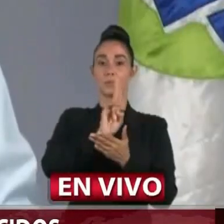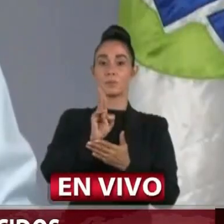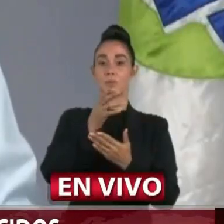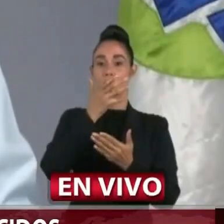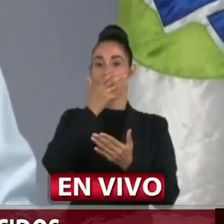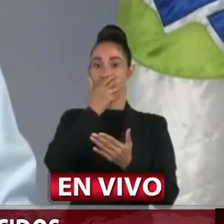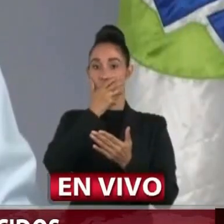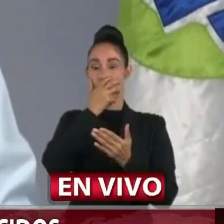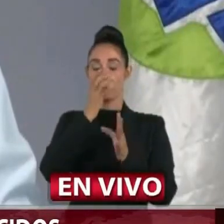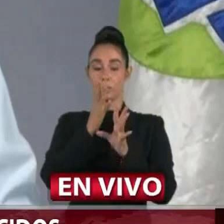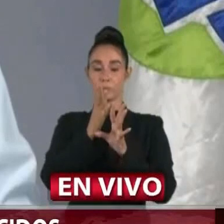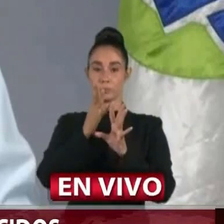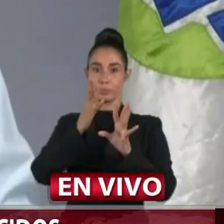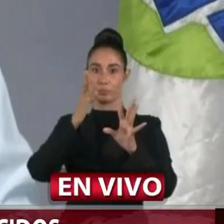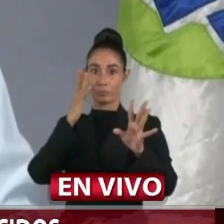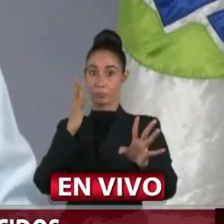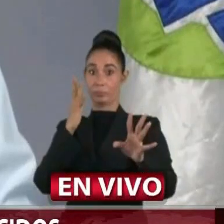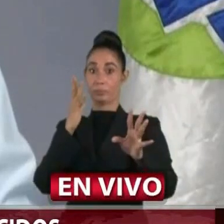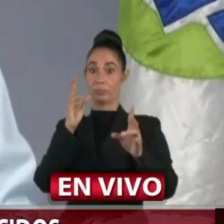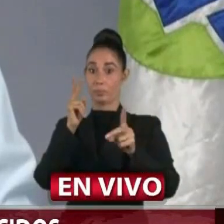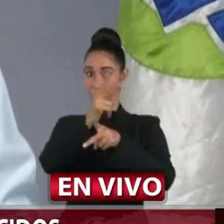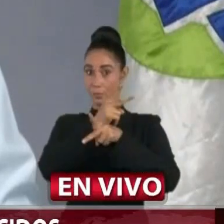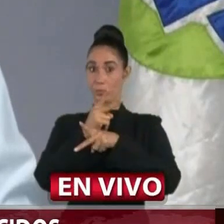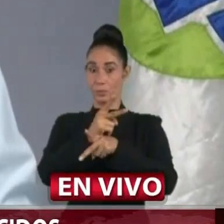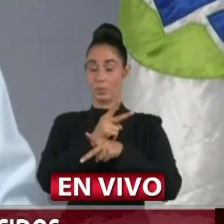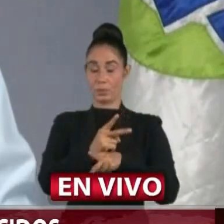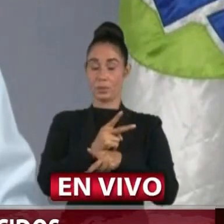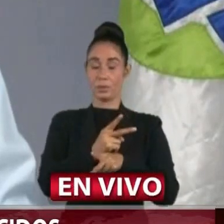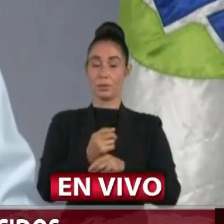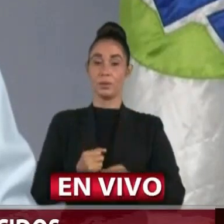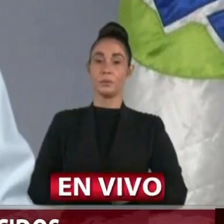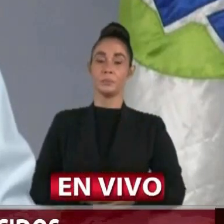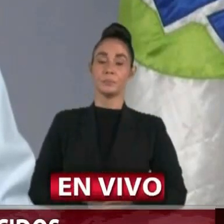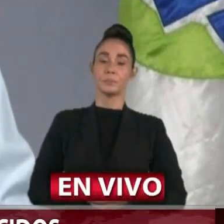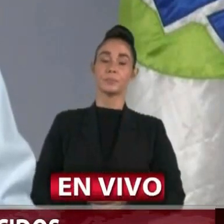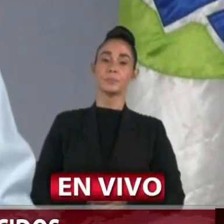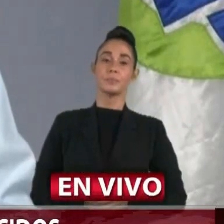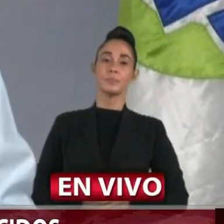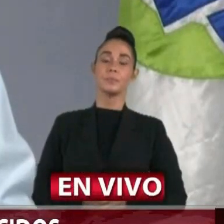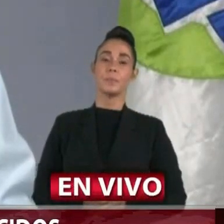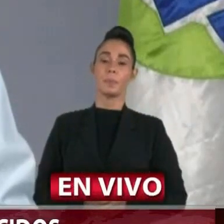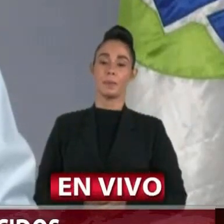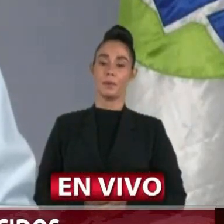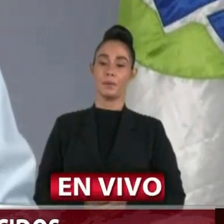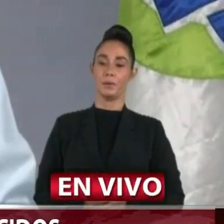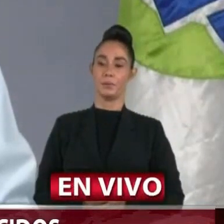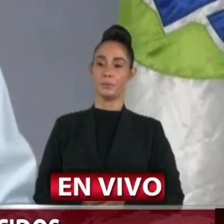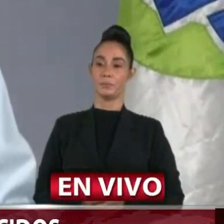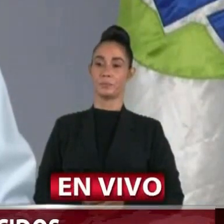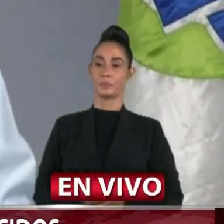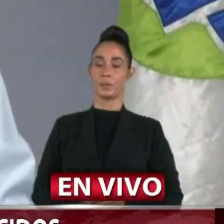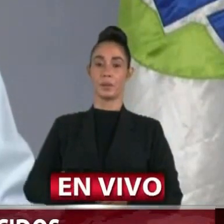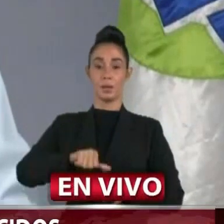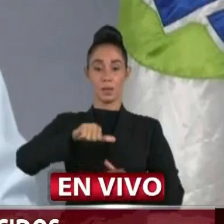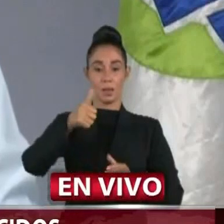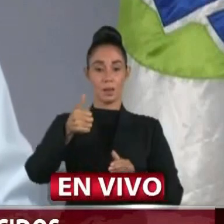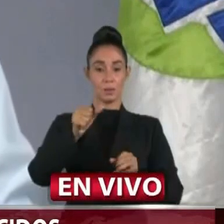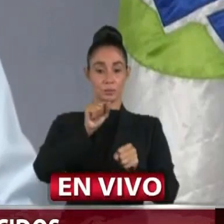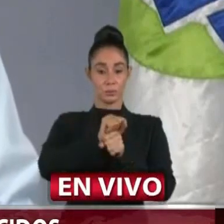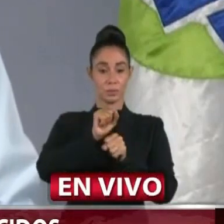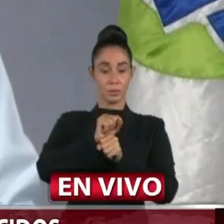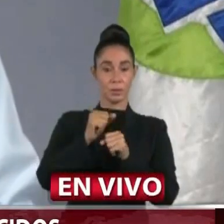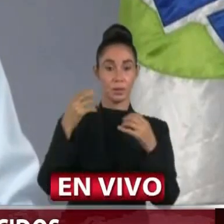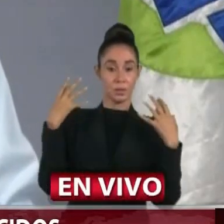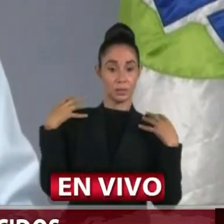mascarillas de protección según se ha indicado previamente. A los prestadores de salud,